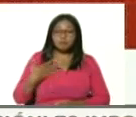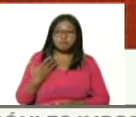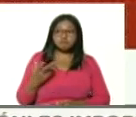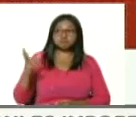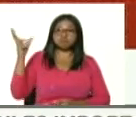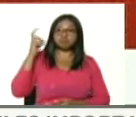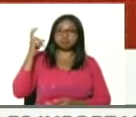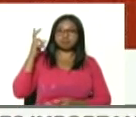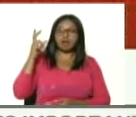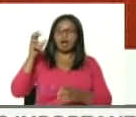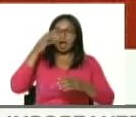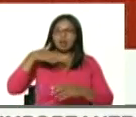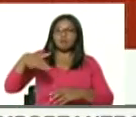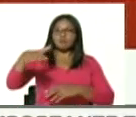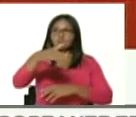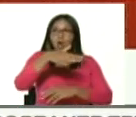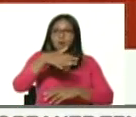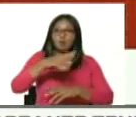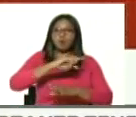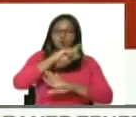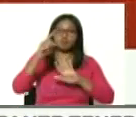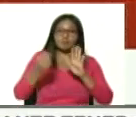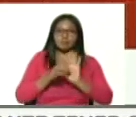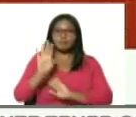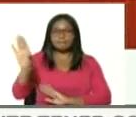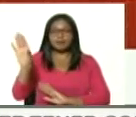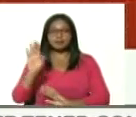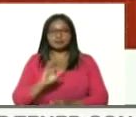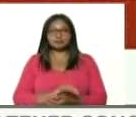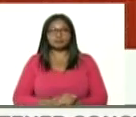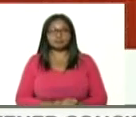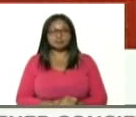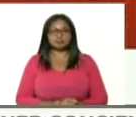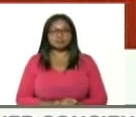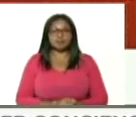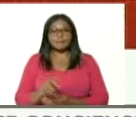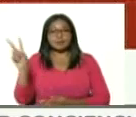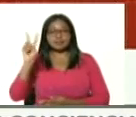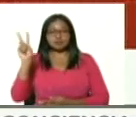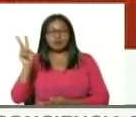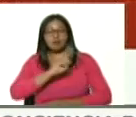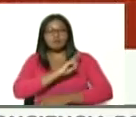país, oír a un pueblo entero, Venezuela.